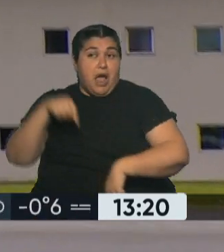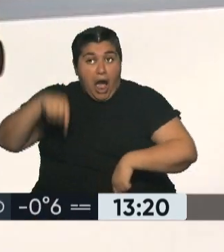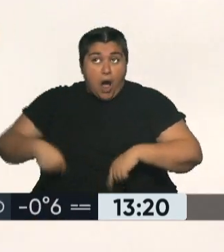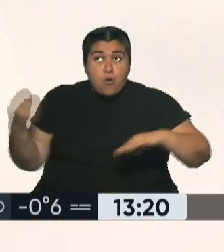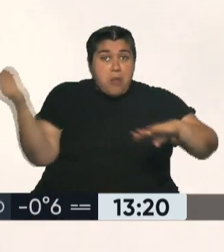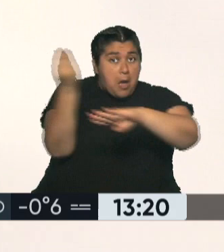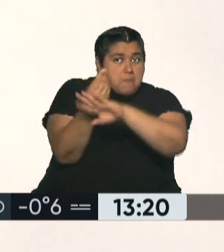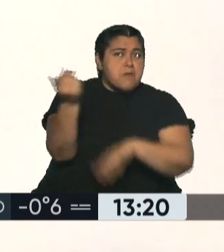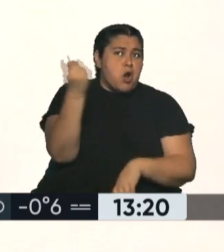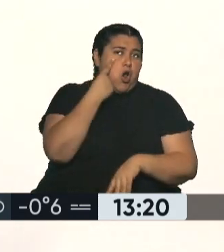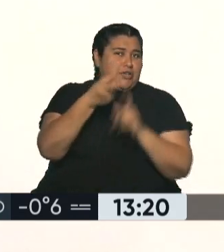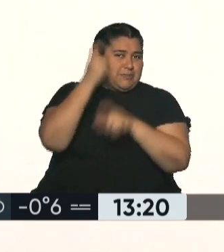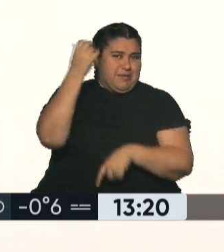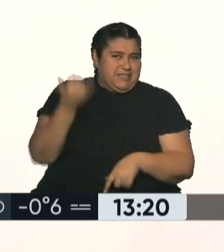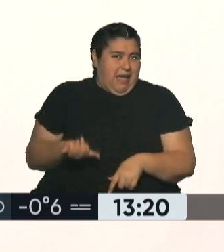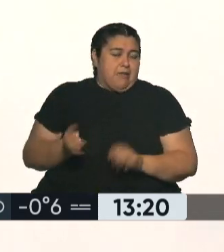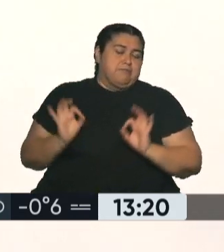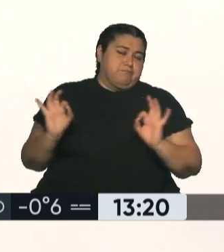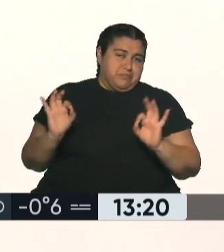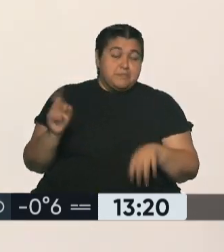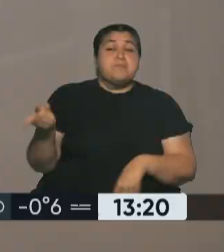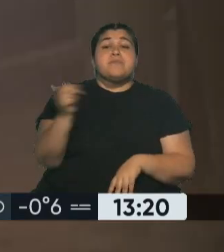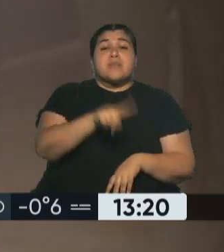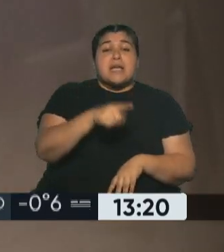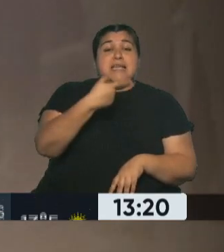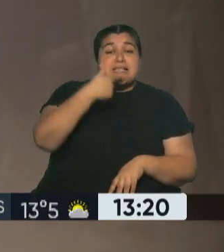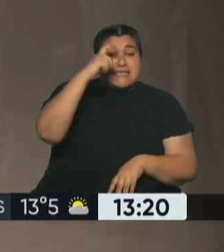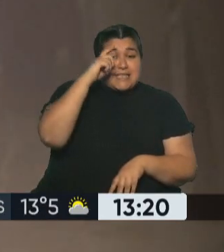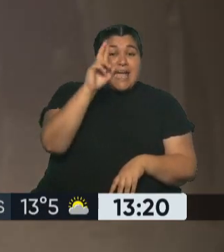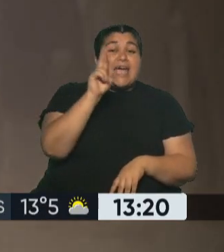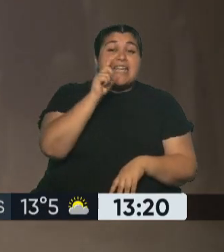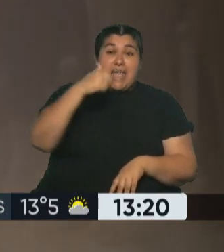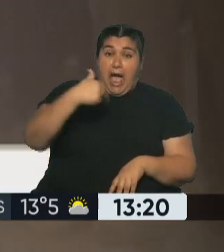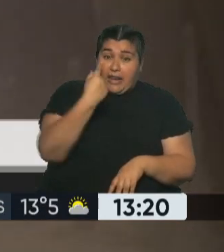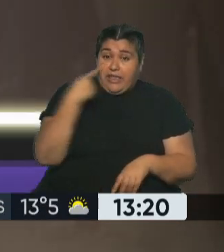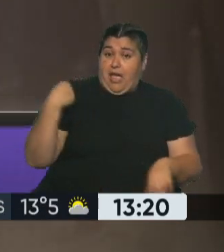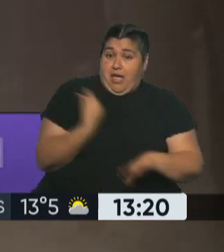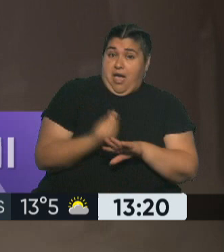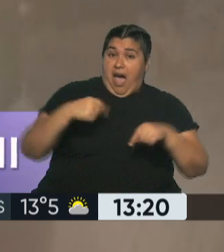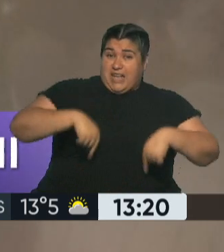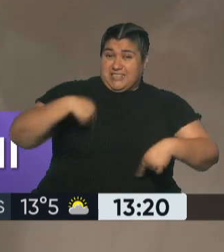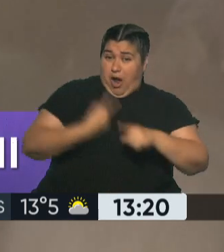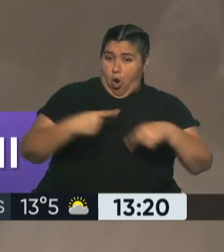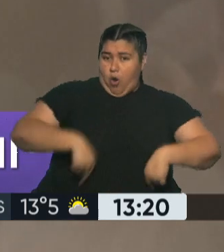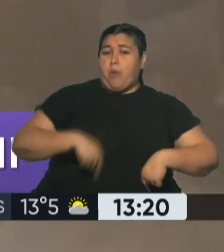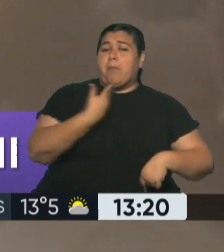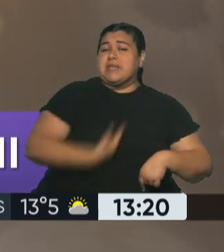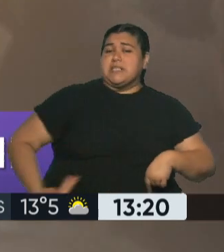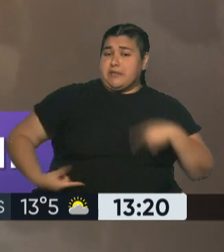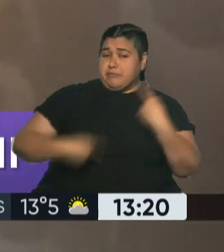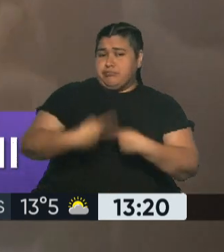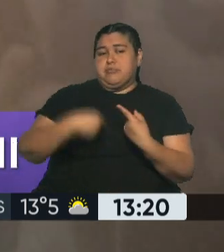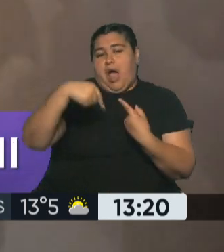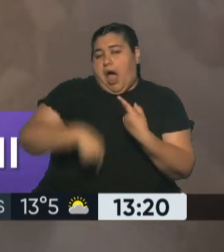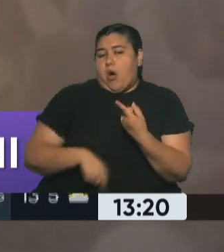conoce el tema no bien eh quien fue despedido fue Pablo seriar quien se desempeñaba hasta hoy como presidente Argentina Allí está